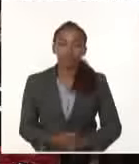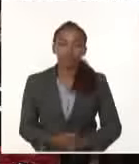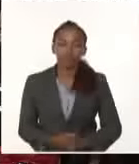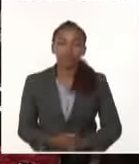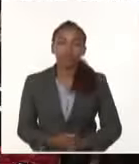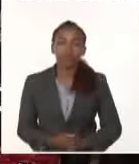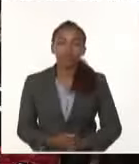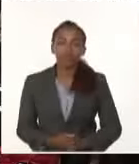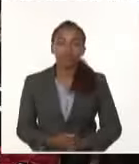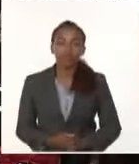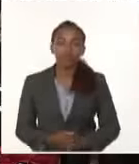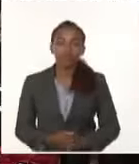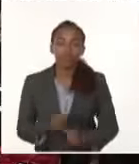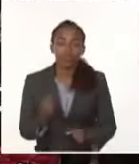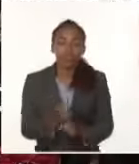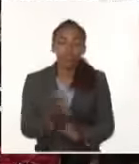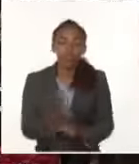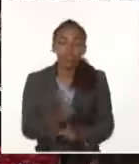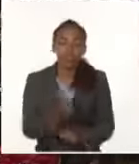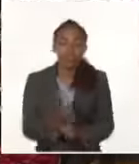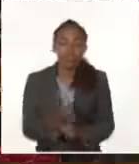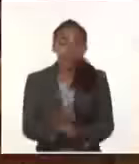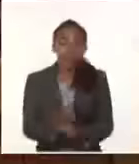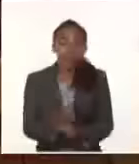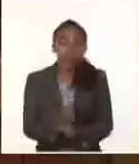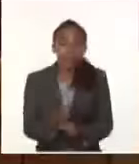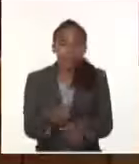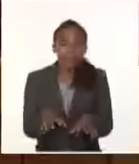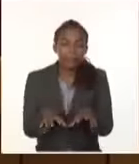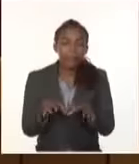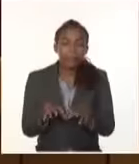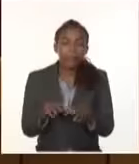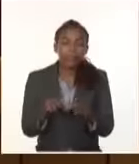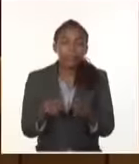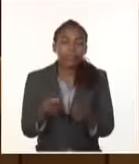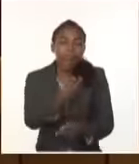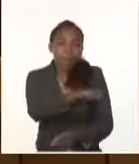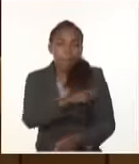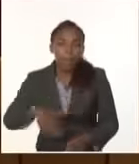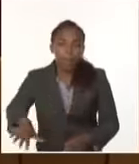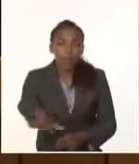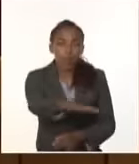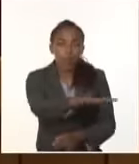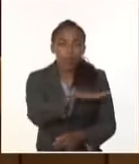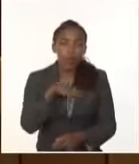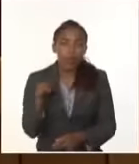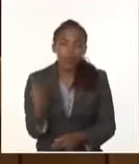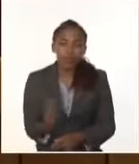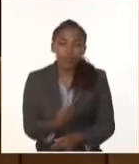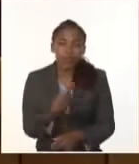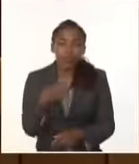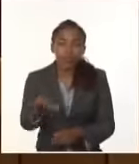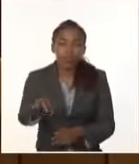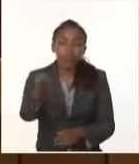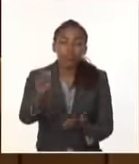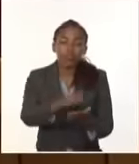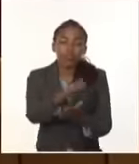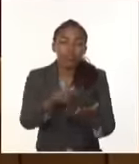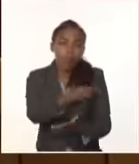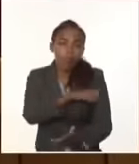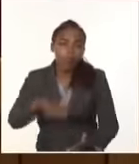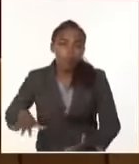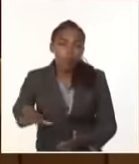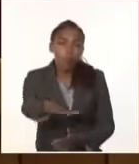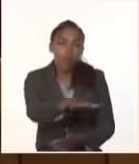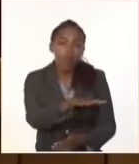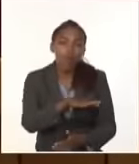dictadura de los trabajadores, la dictadura del pueblo que representamos los aquí reunidos por elección popular. Por eso, lo